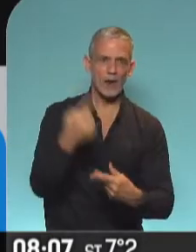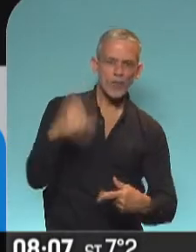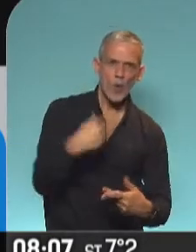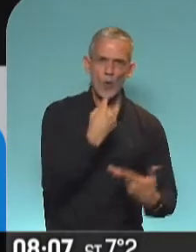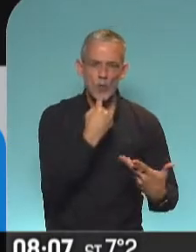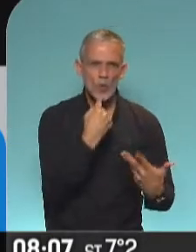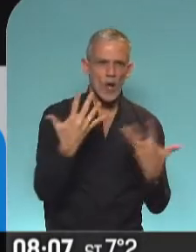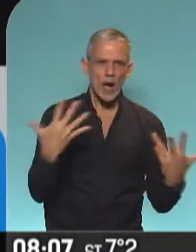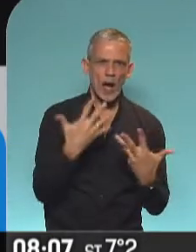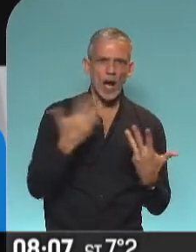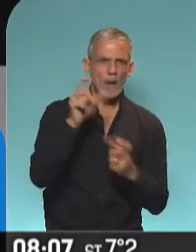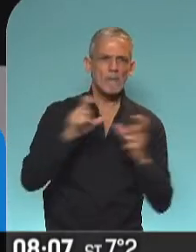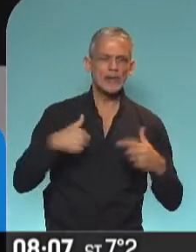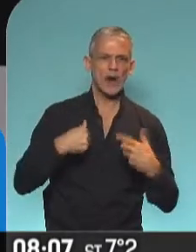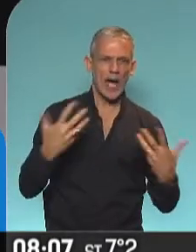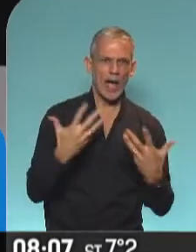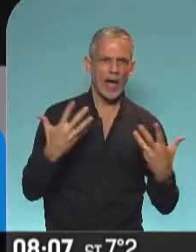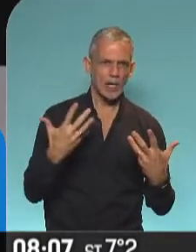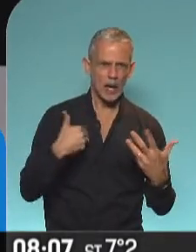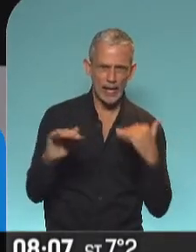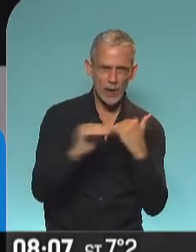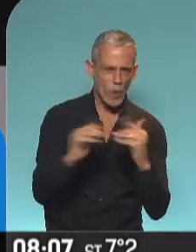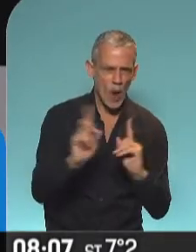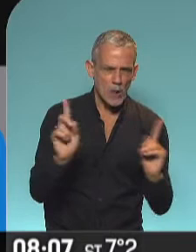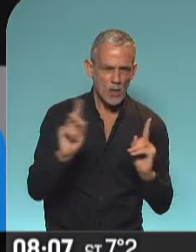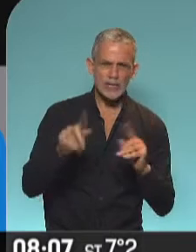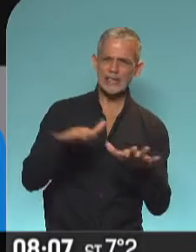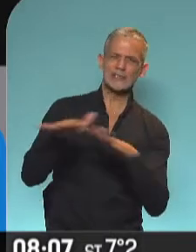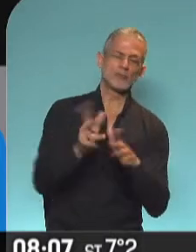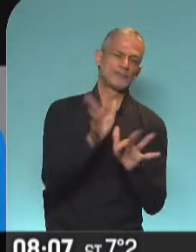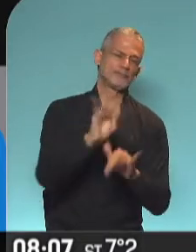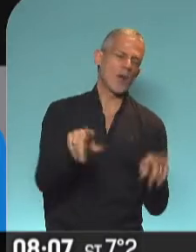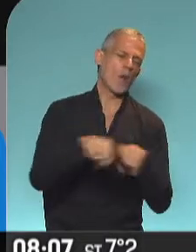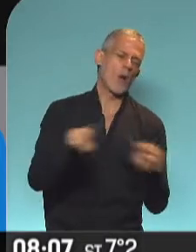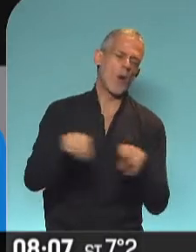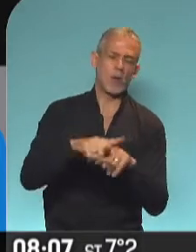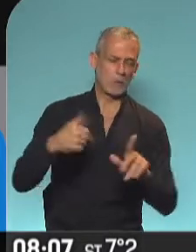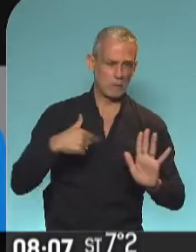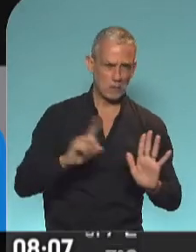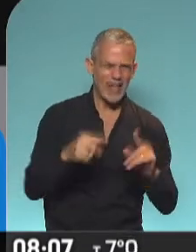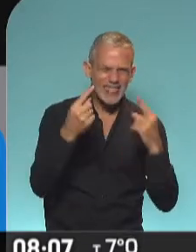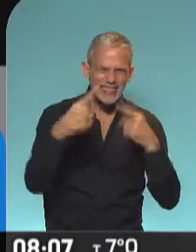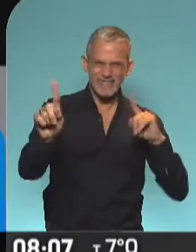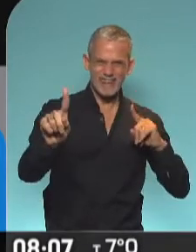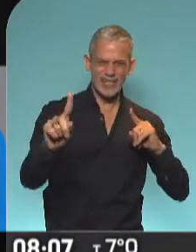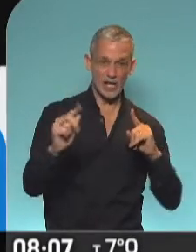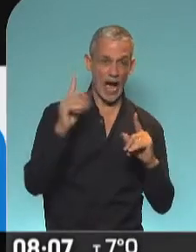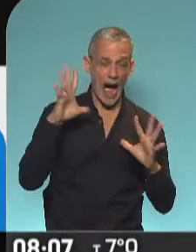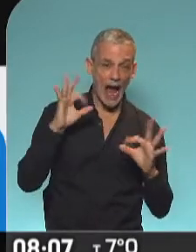incertidumbre. Si nosotros no nos comportamos igual en una situación cotidiana, regular, que cuando aparece un